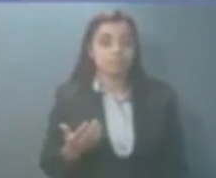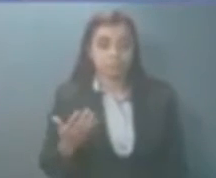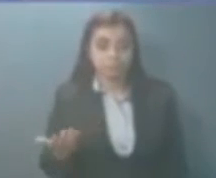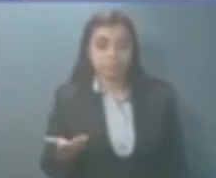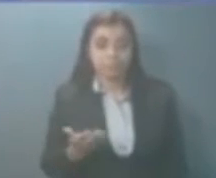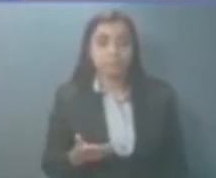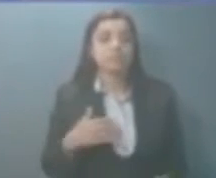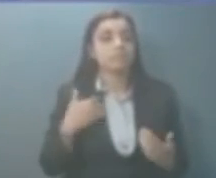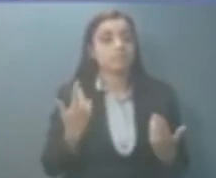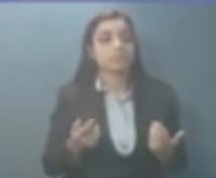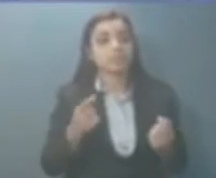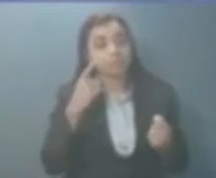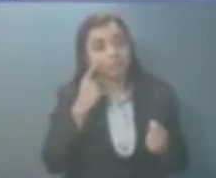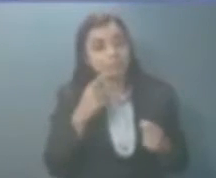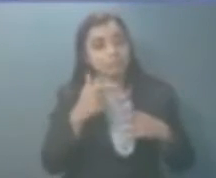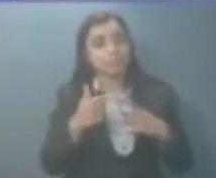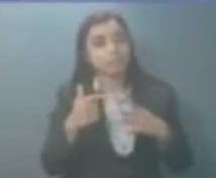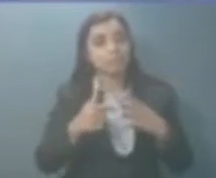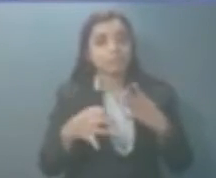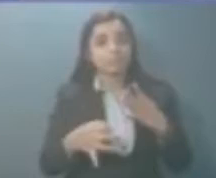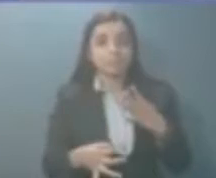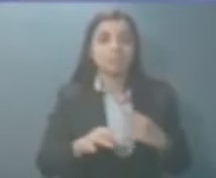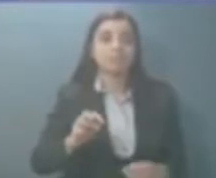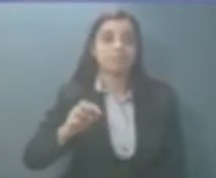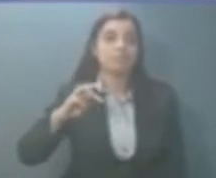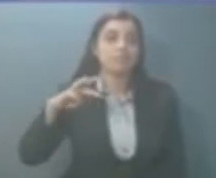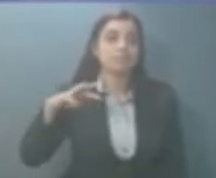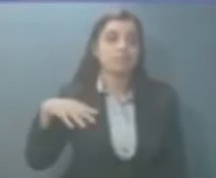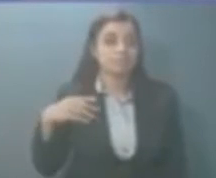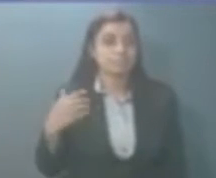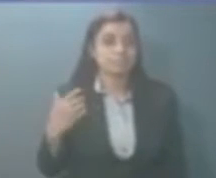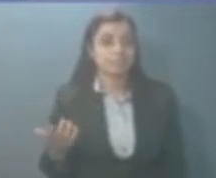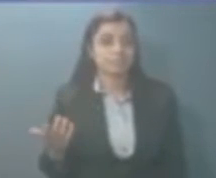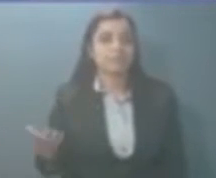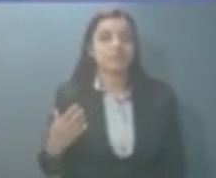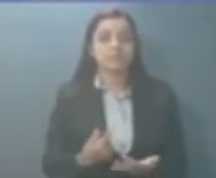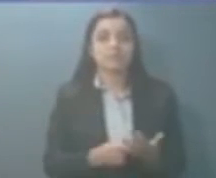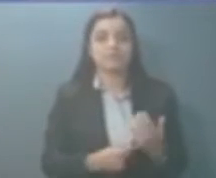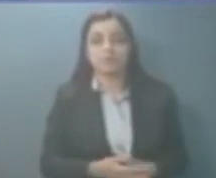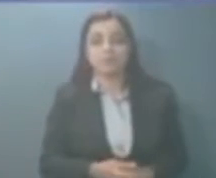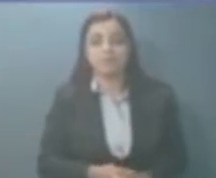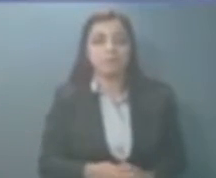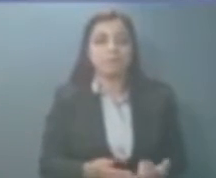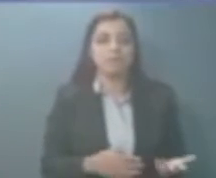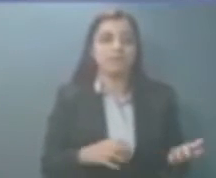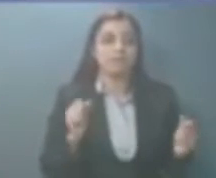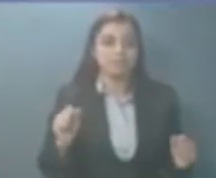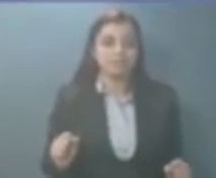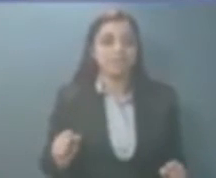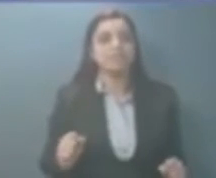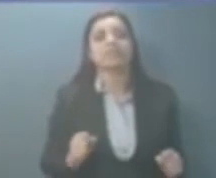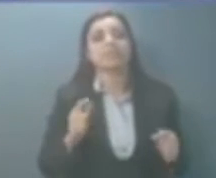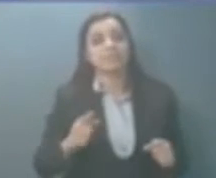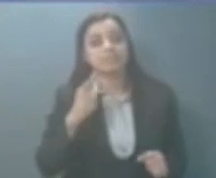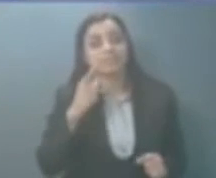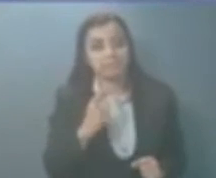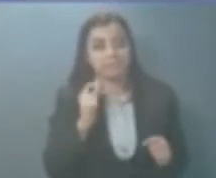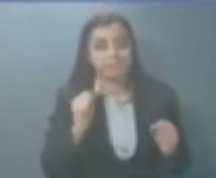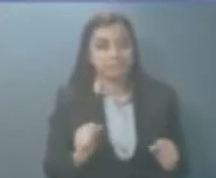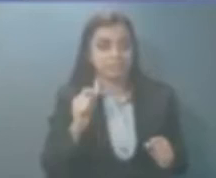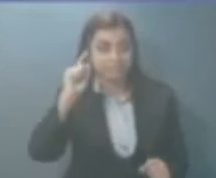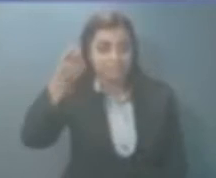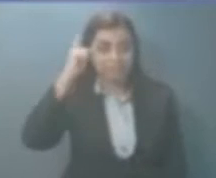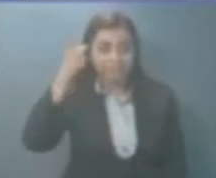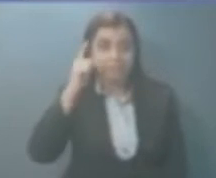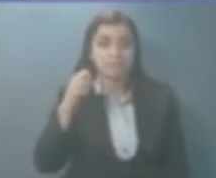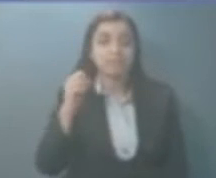punto que conlleva la ley. El segundo tiene que ver que anteriormente, cuando un docente quería optar